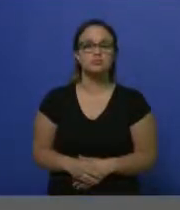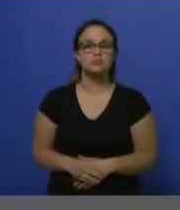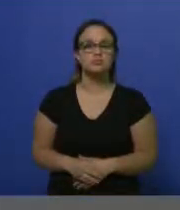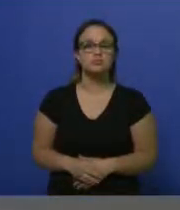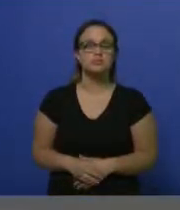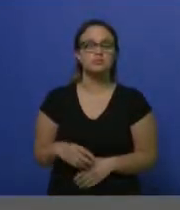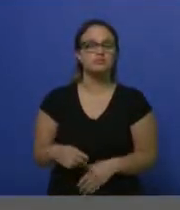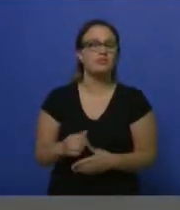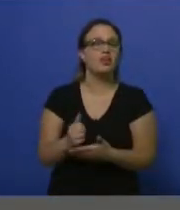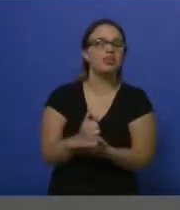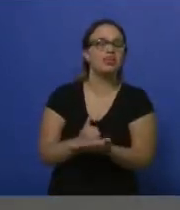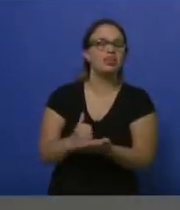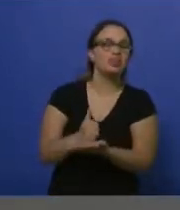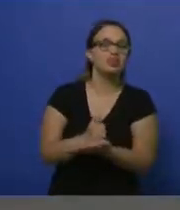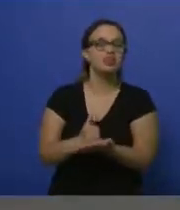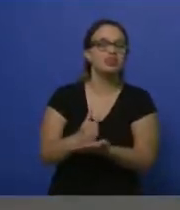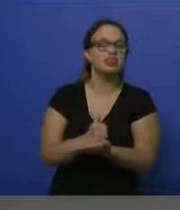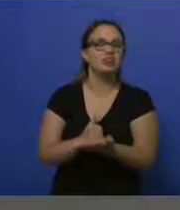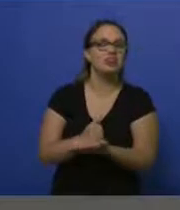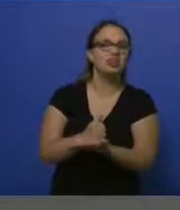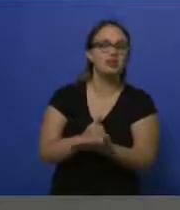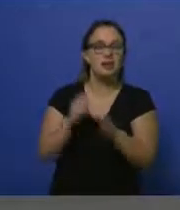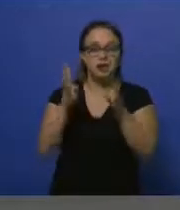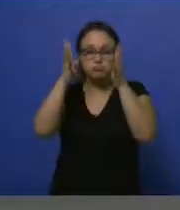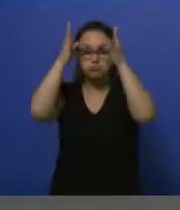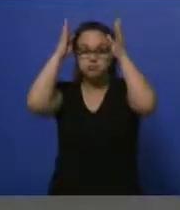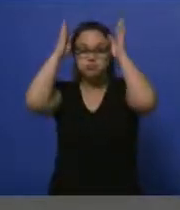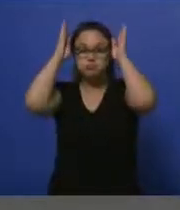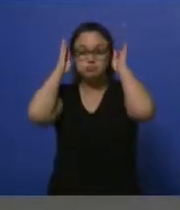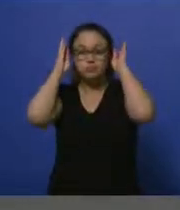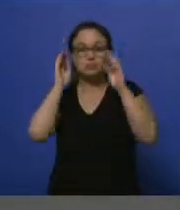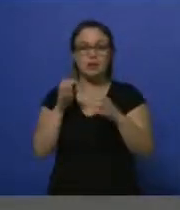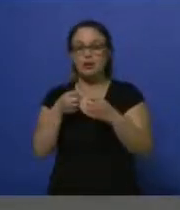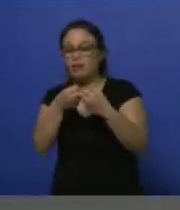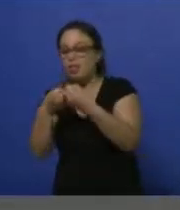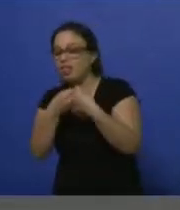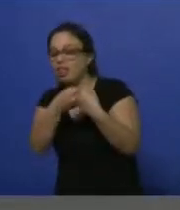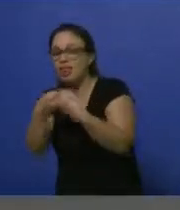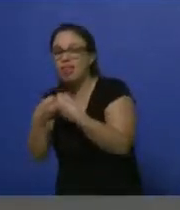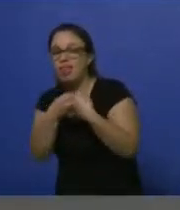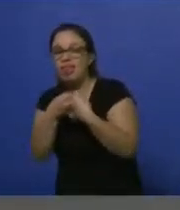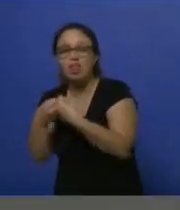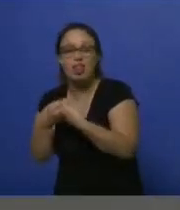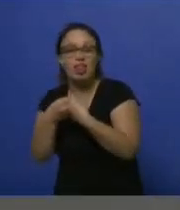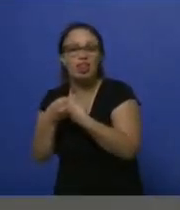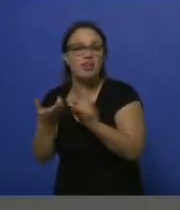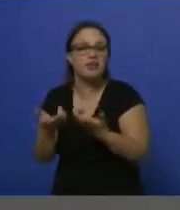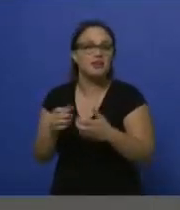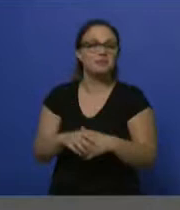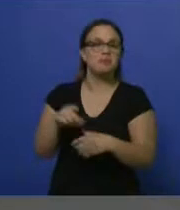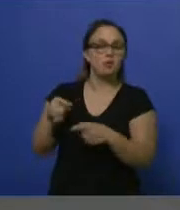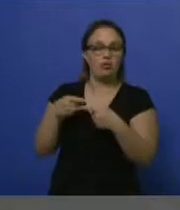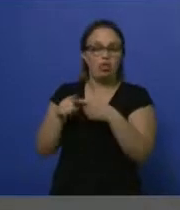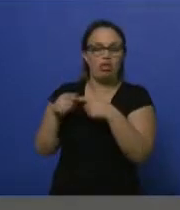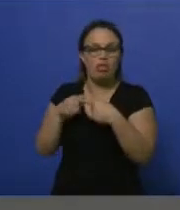Bien, lo estábamos esperando. Ya está Leonardo Pigulo, tiene un programón, así que bueno, están armando con sus productores, discutiendo. Es un hombre con mucha vehemencia a la hora de discutir